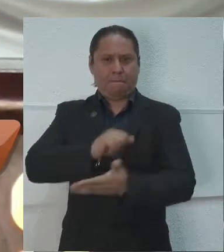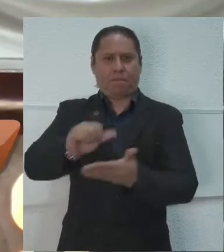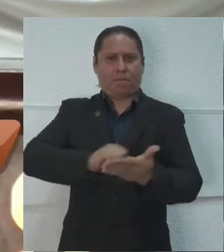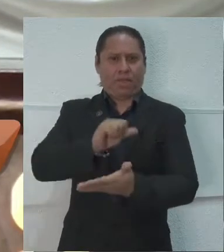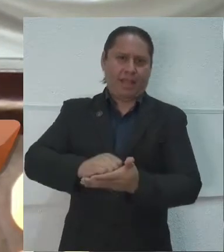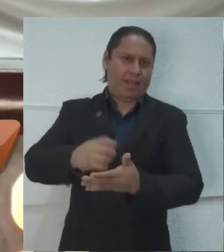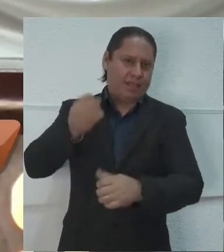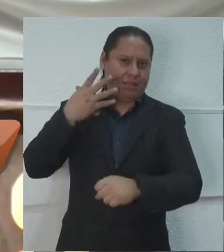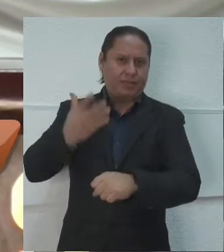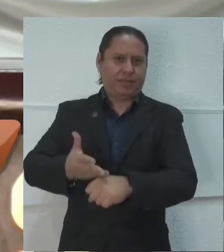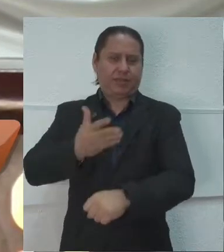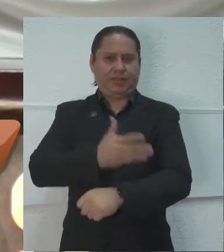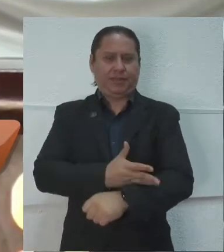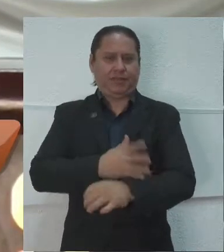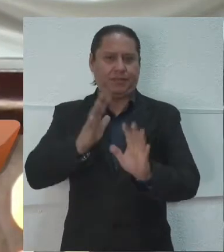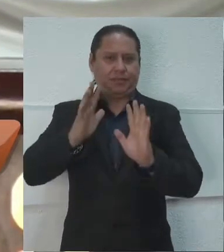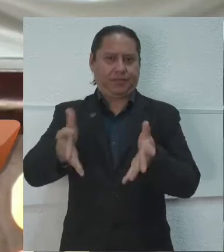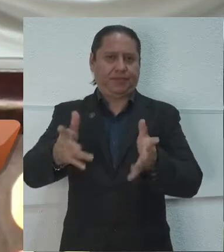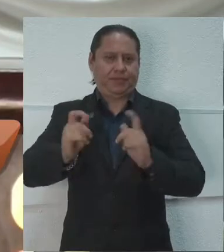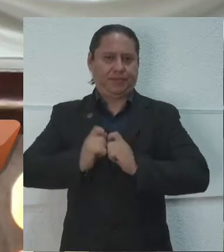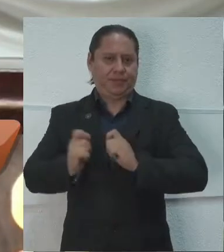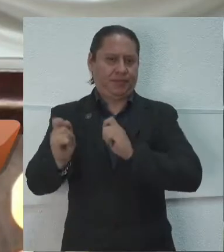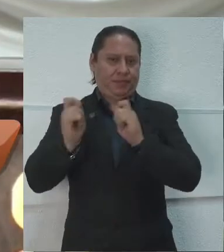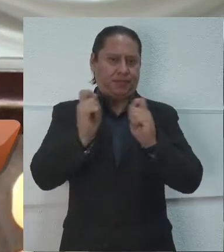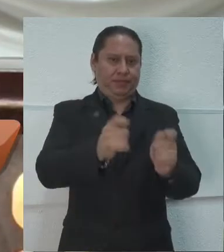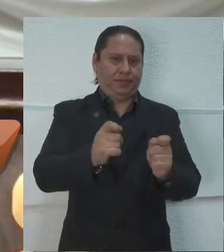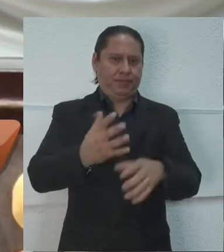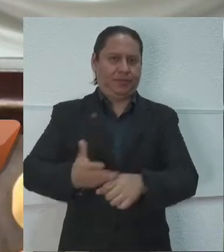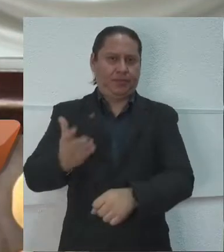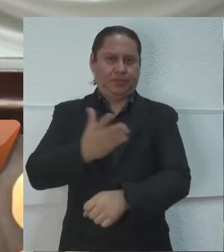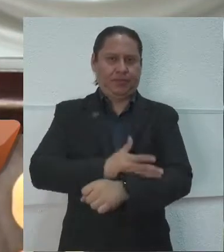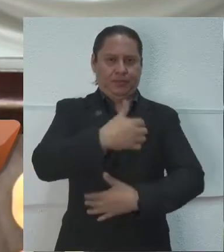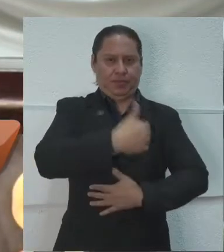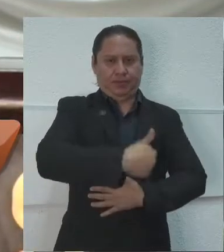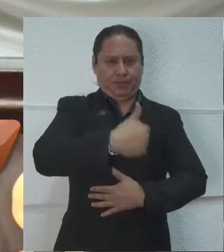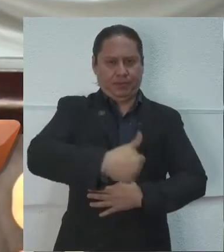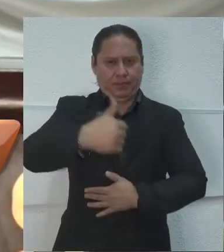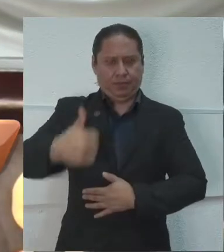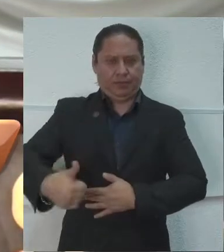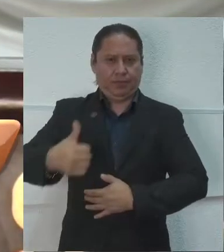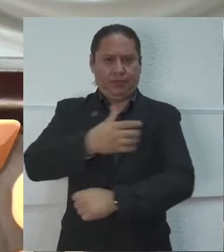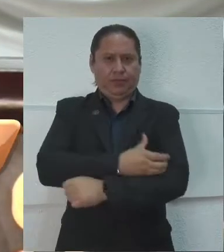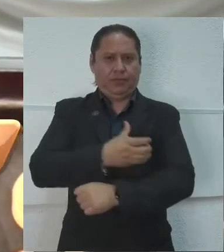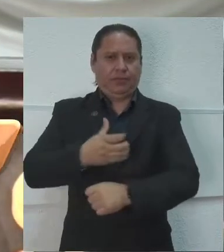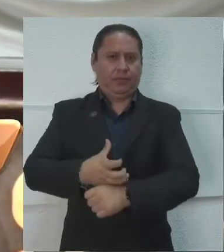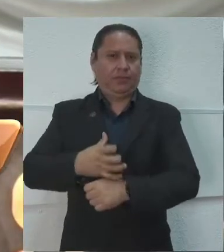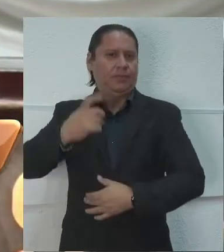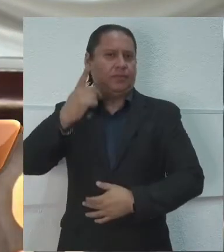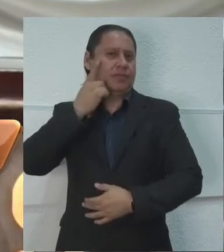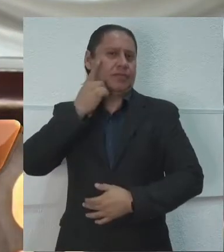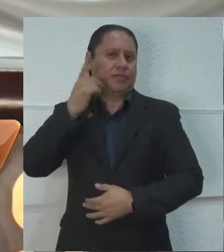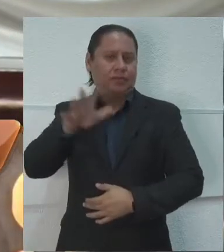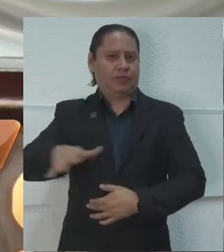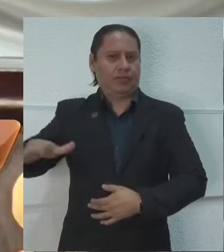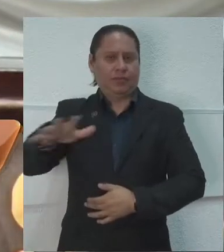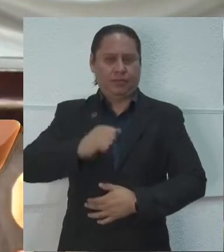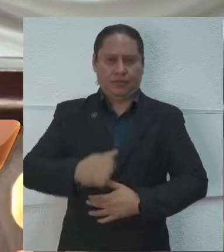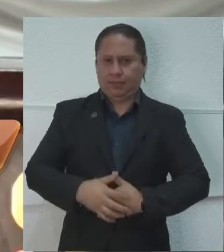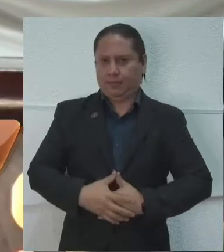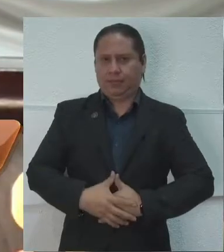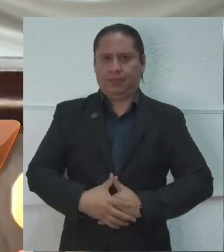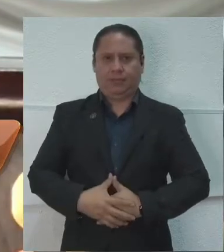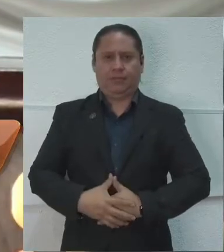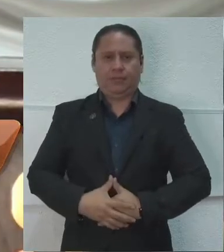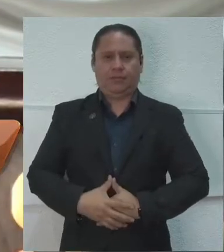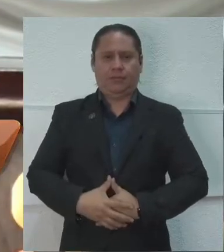del acta de la sesión anterior, ya que nos fue repartida con anterioridad a cada una de las compañeras legisladoras y